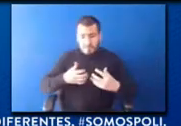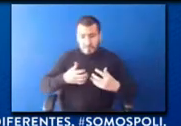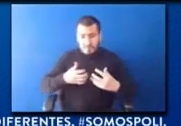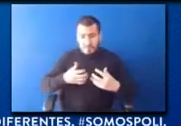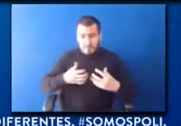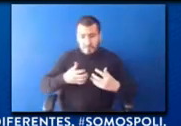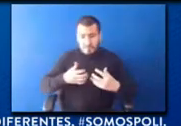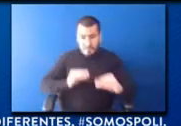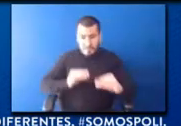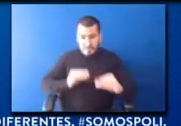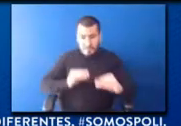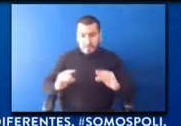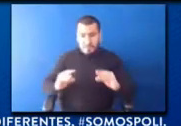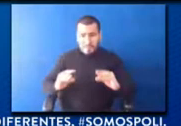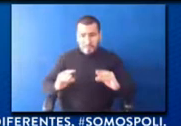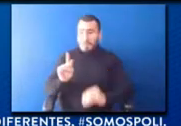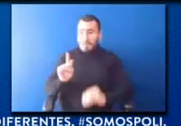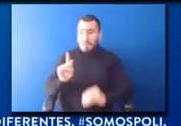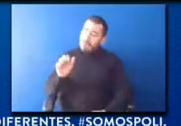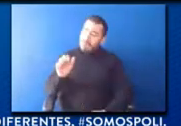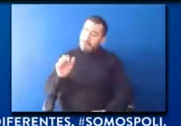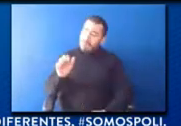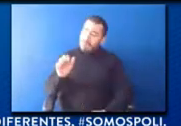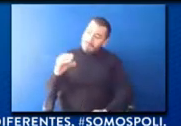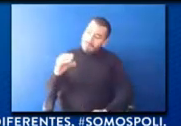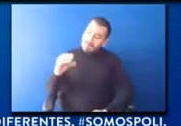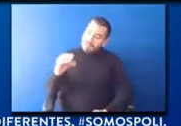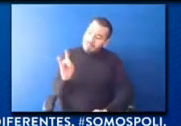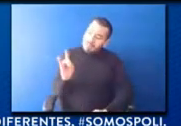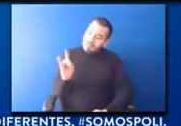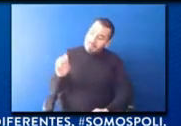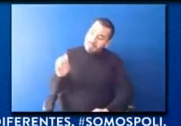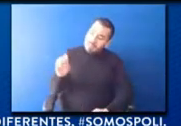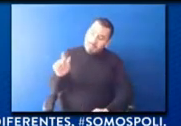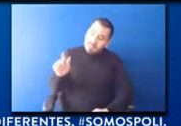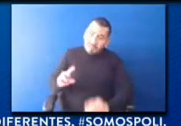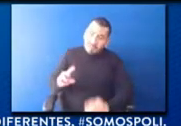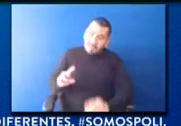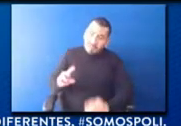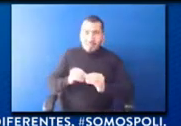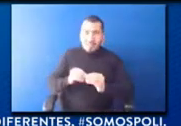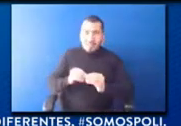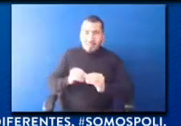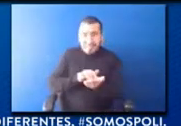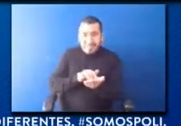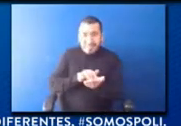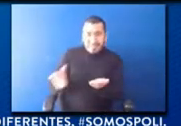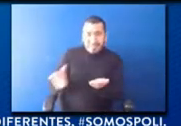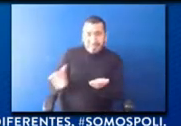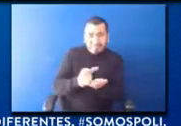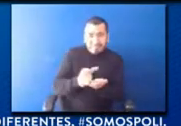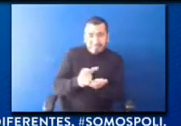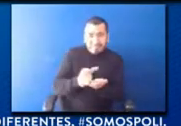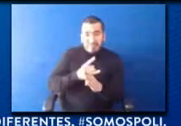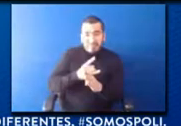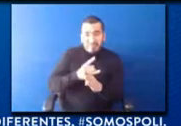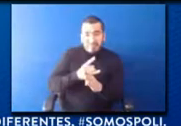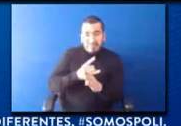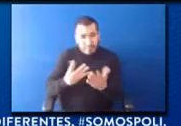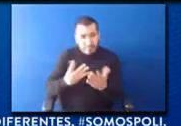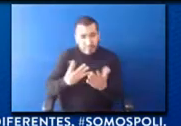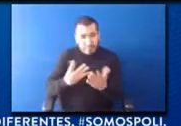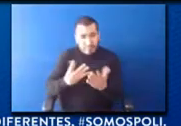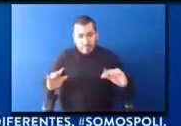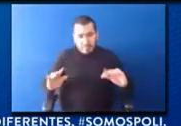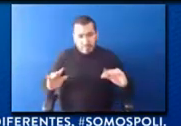sin utilizar las franquicias, sin tener que utilizar todo eso que conocemos nosotros como un datáfono y todas esas cosas. Esto es una